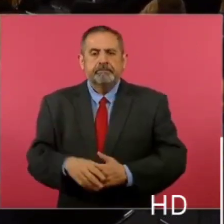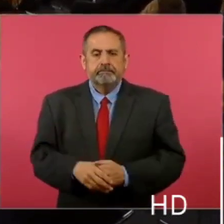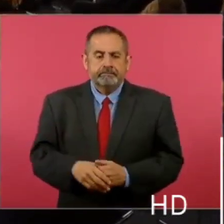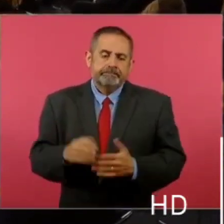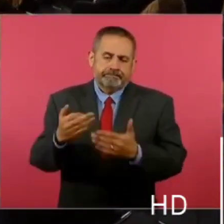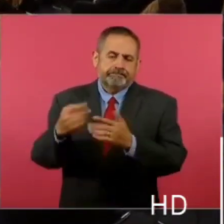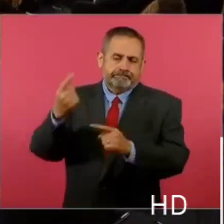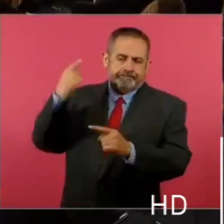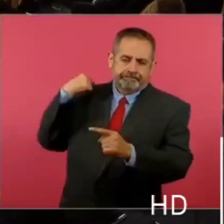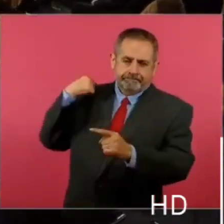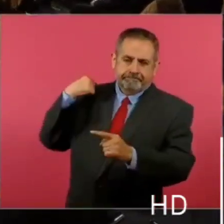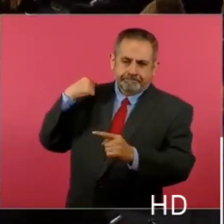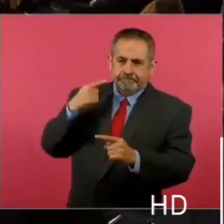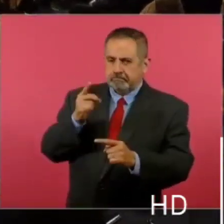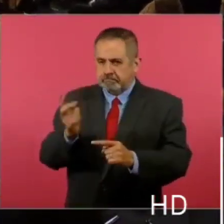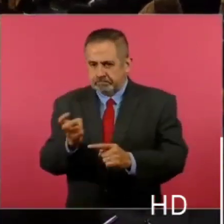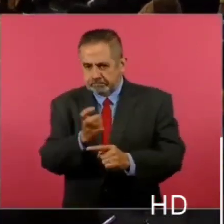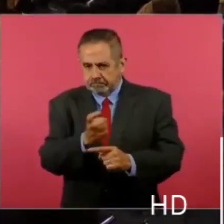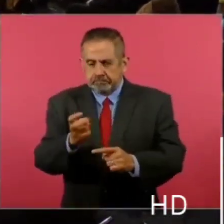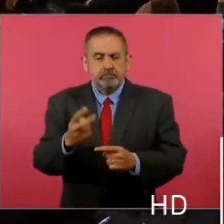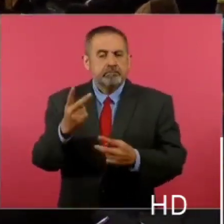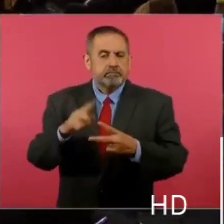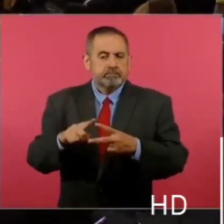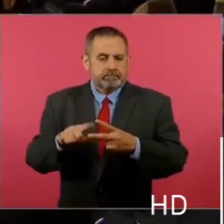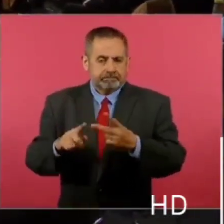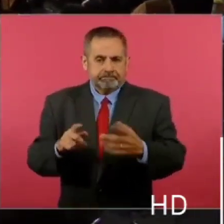Quedaron pendientes. 2.